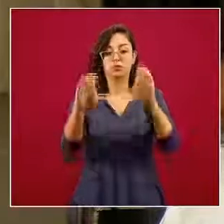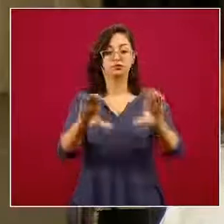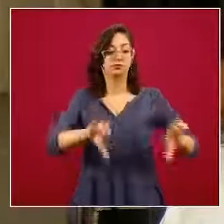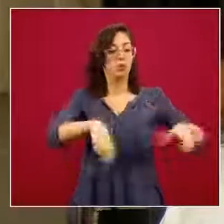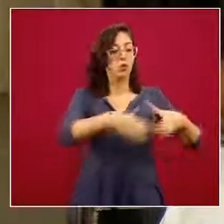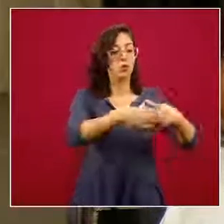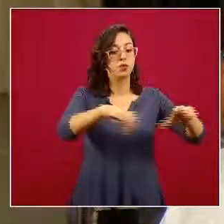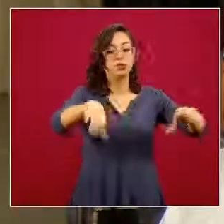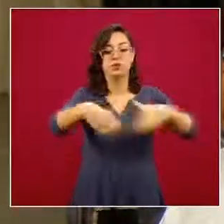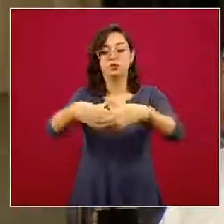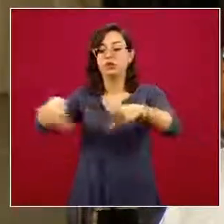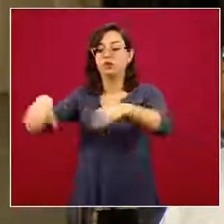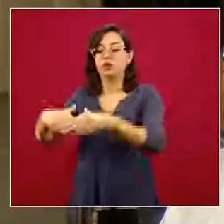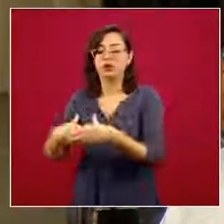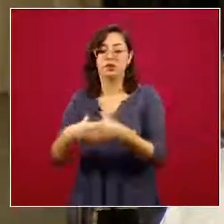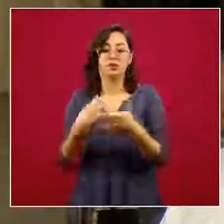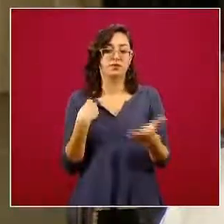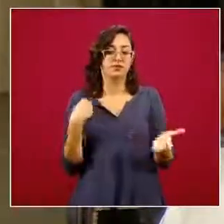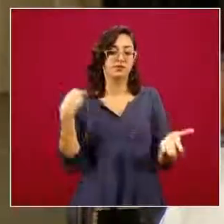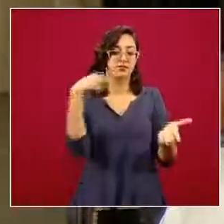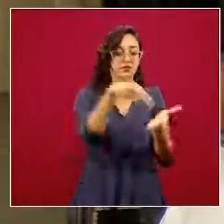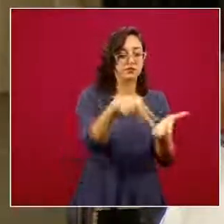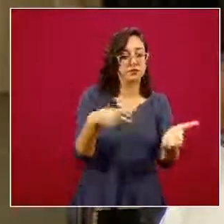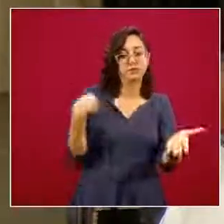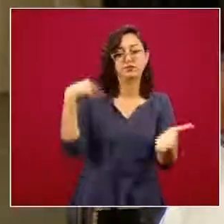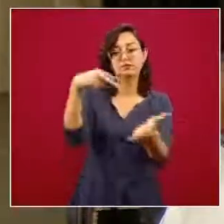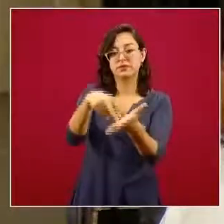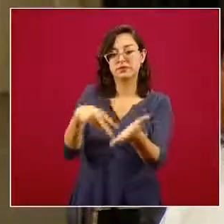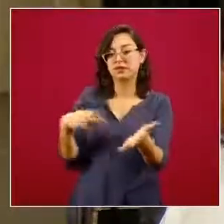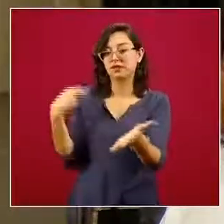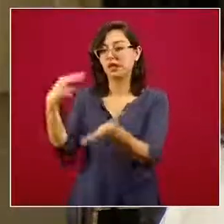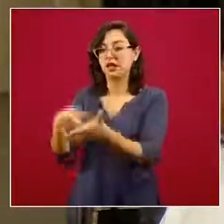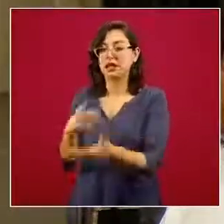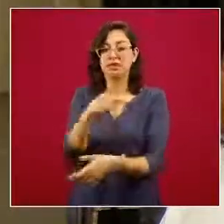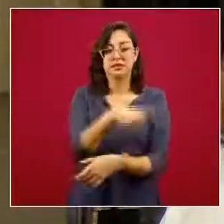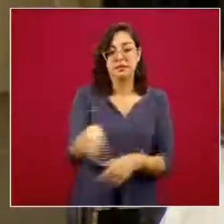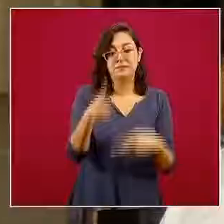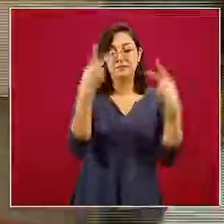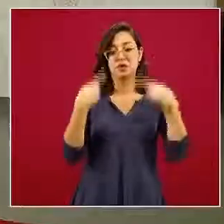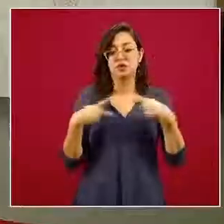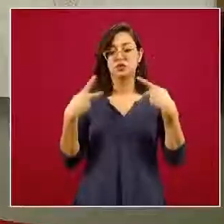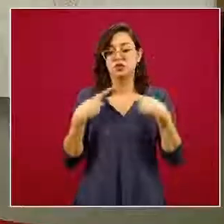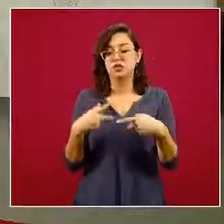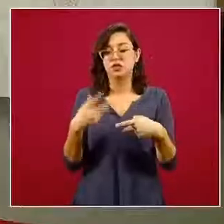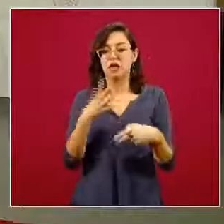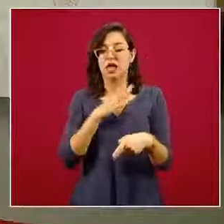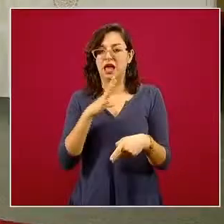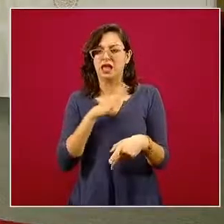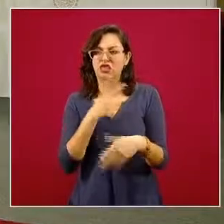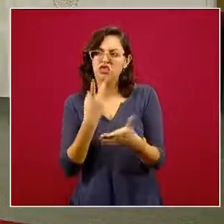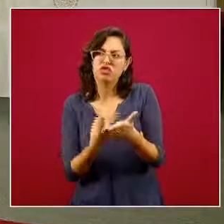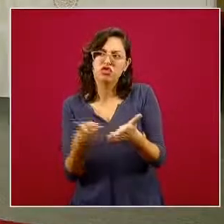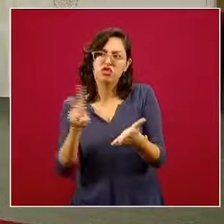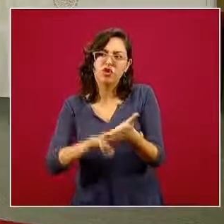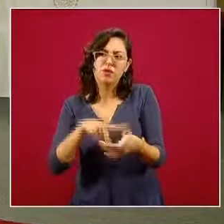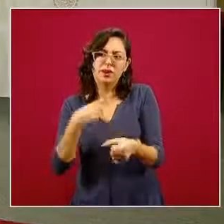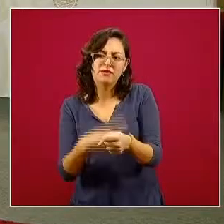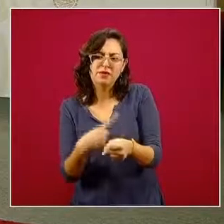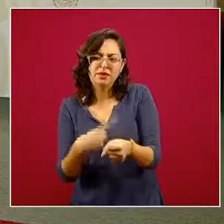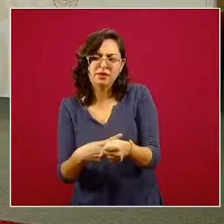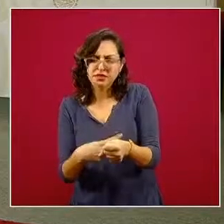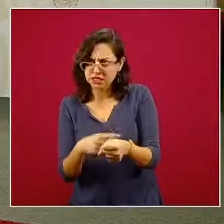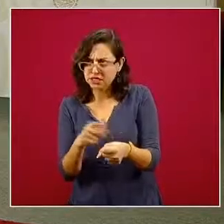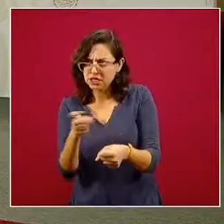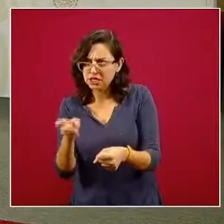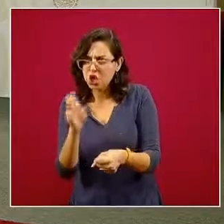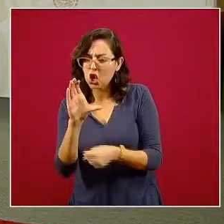las personas que tienen comorbilidades y les tratan